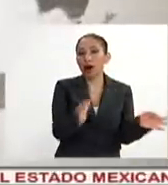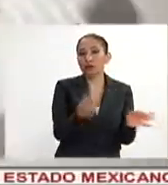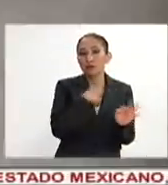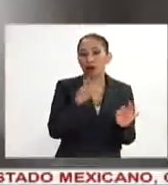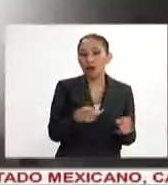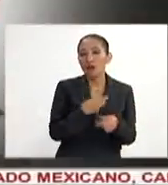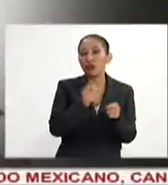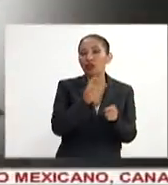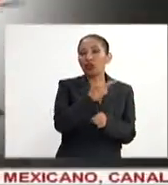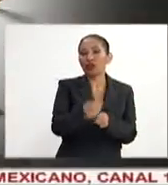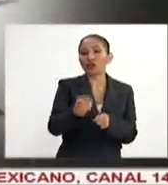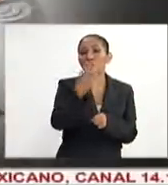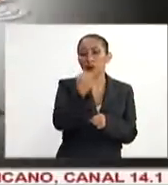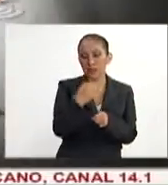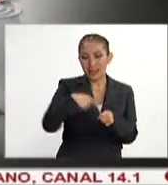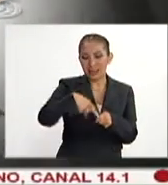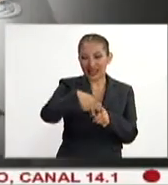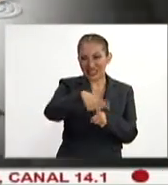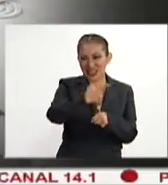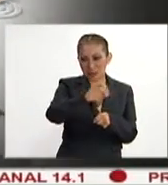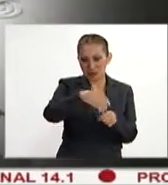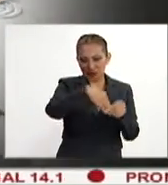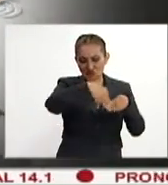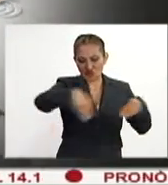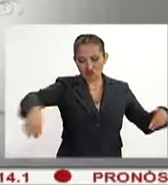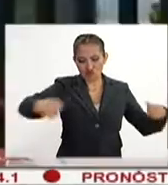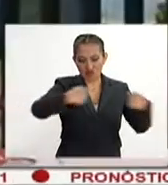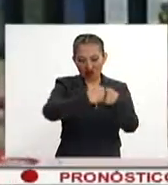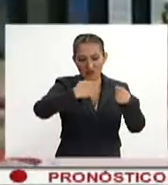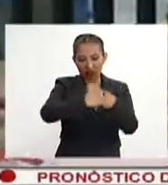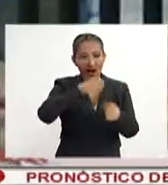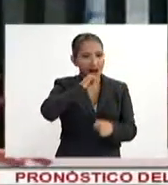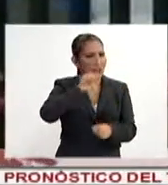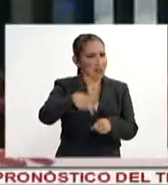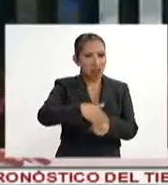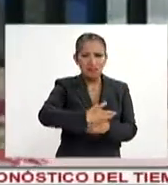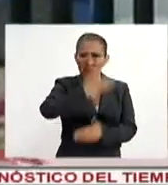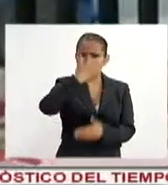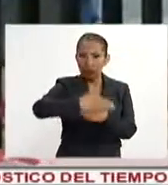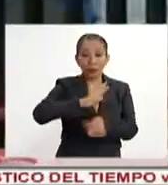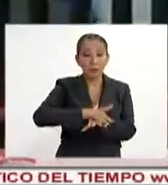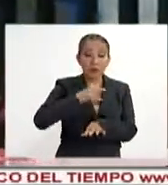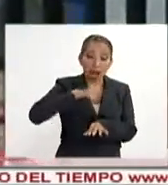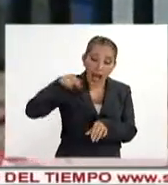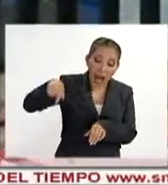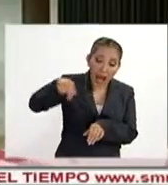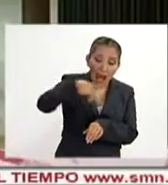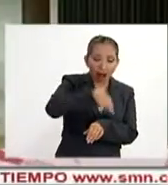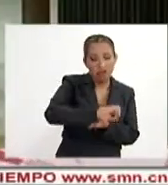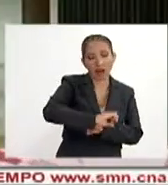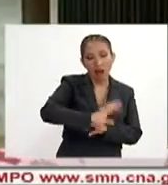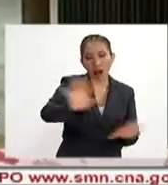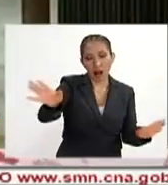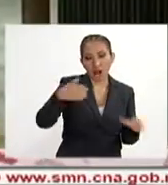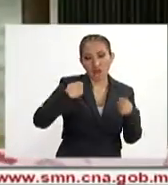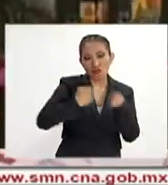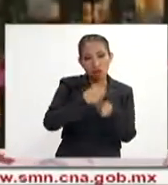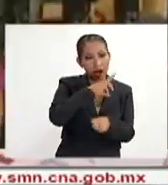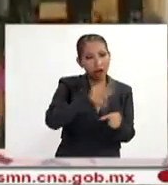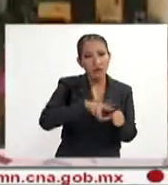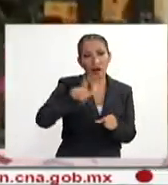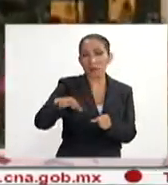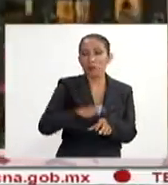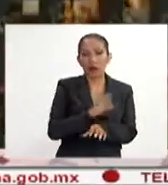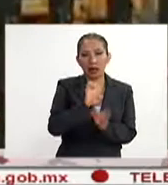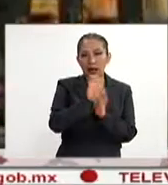dejar 209 kilómetros de la frontera con México sin ningún tipo de muro fronterizo, debido a la existencia, por supuesto, de fronteras naturales